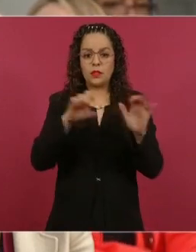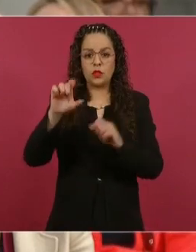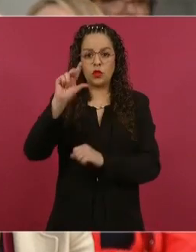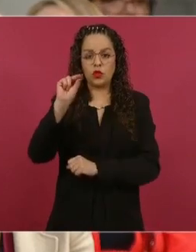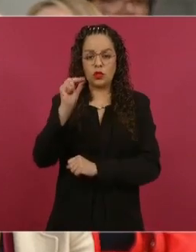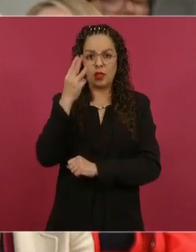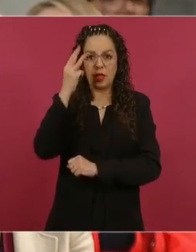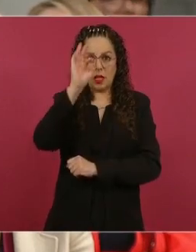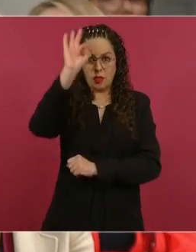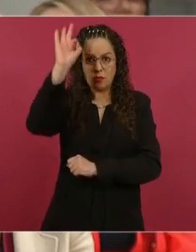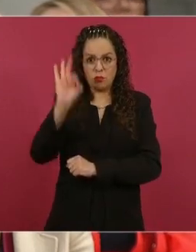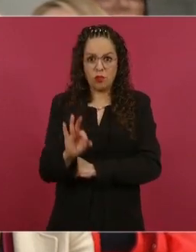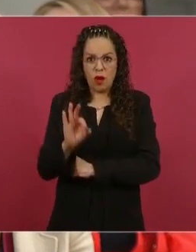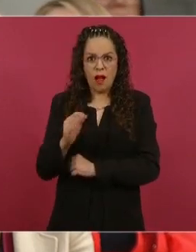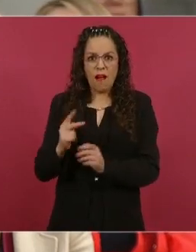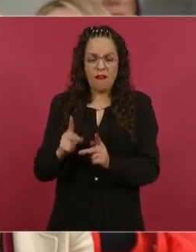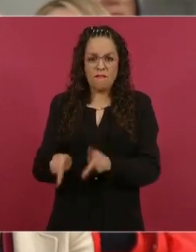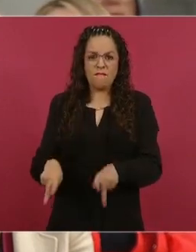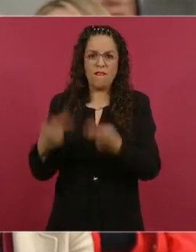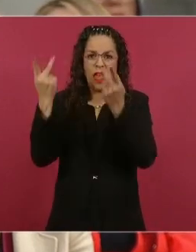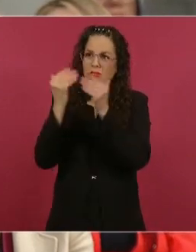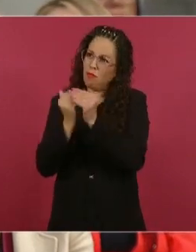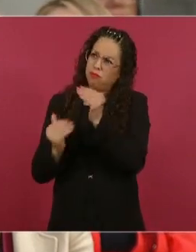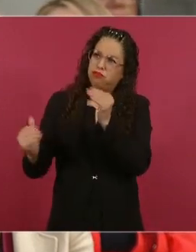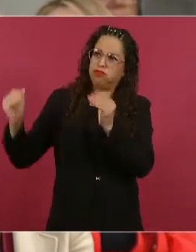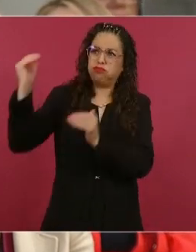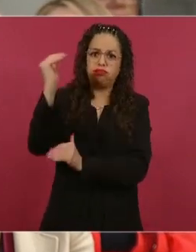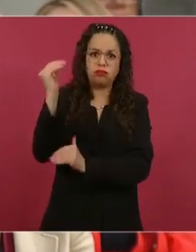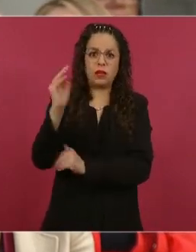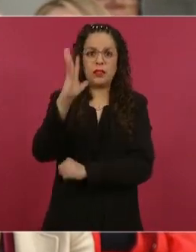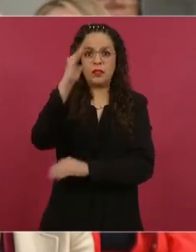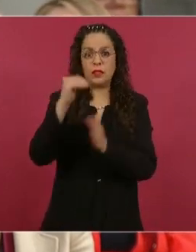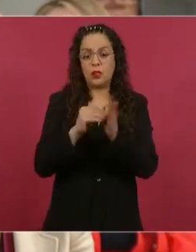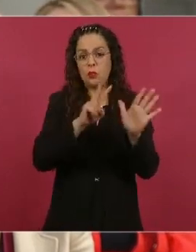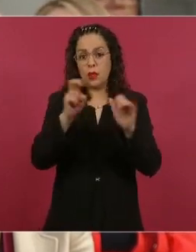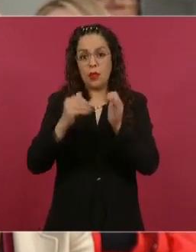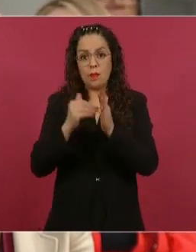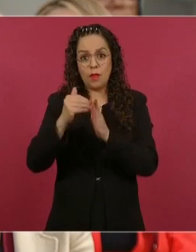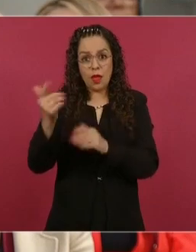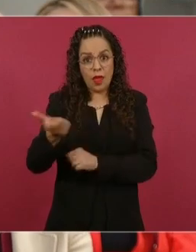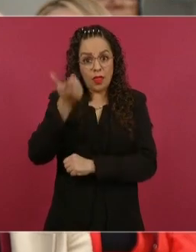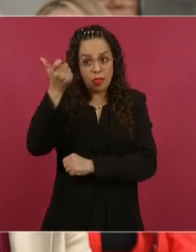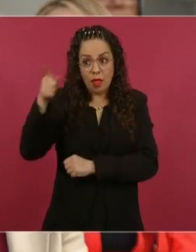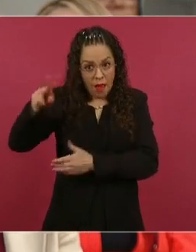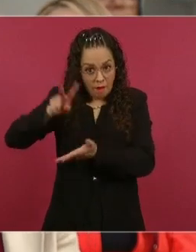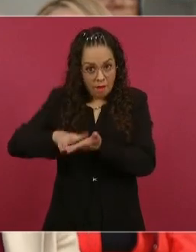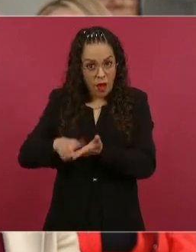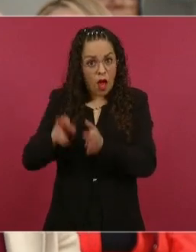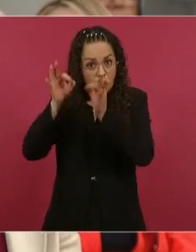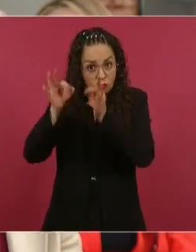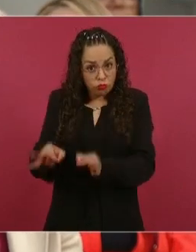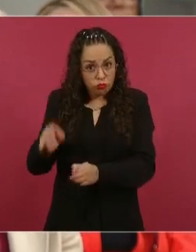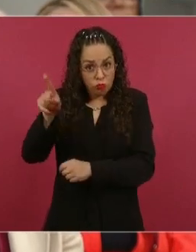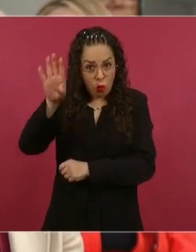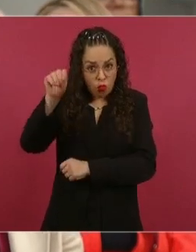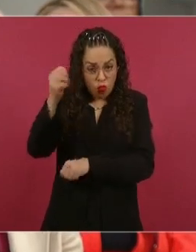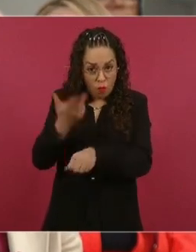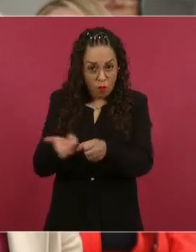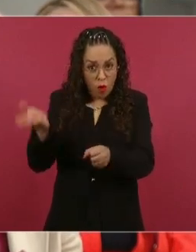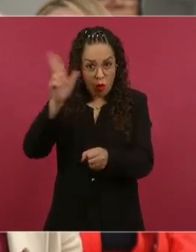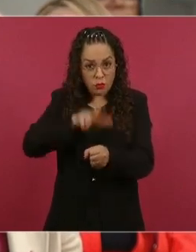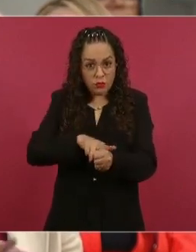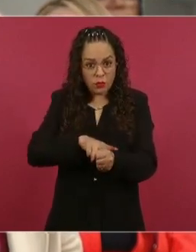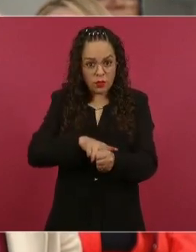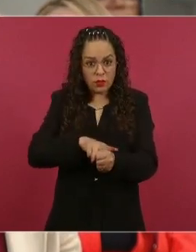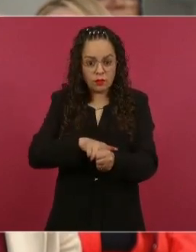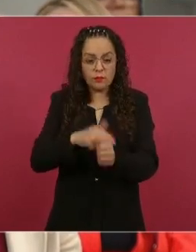1.783%, lo que significa que se pasó de 5.200 millones de pesos, que era el costo real de estos nueve hospitales, a un pago de